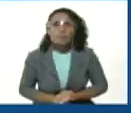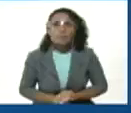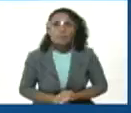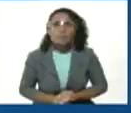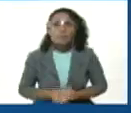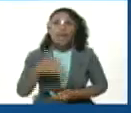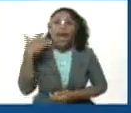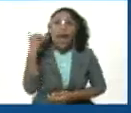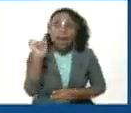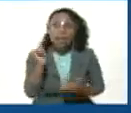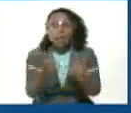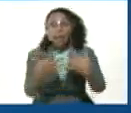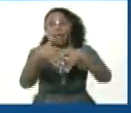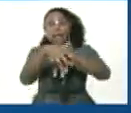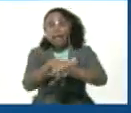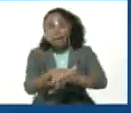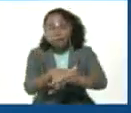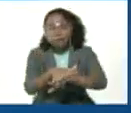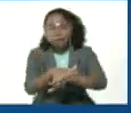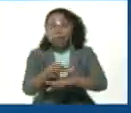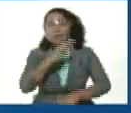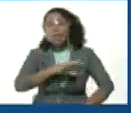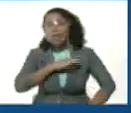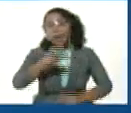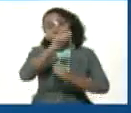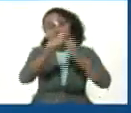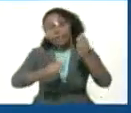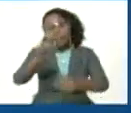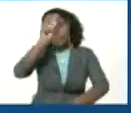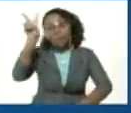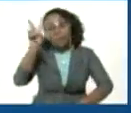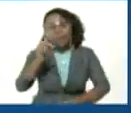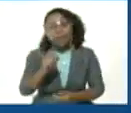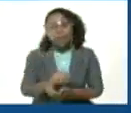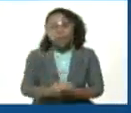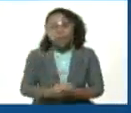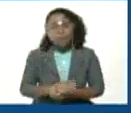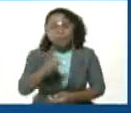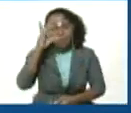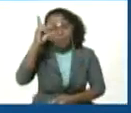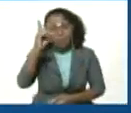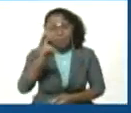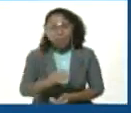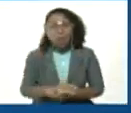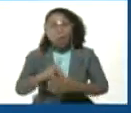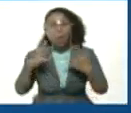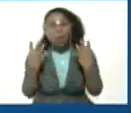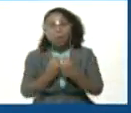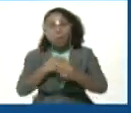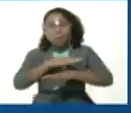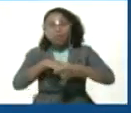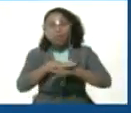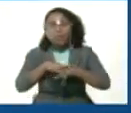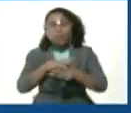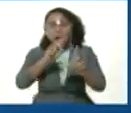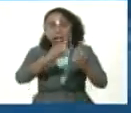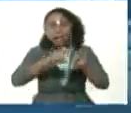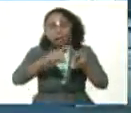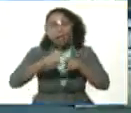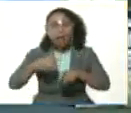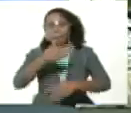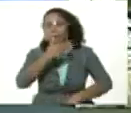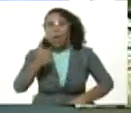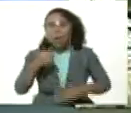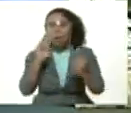Hay que combinar, señora vicepresidenta, compañero ministro de Agricultura, mejor conocido como